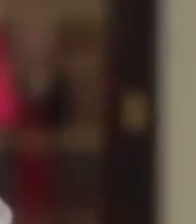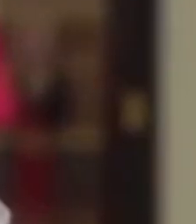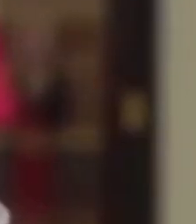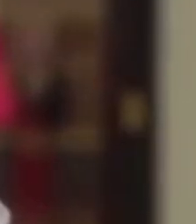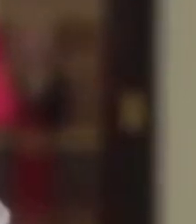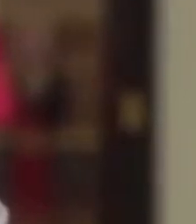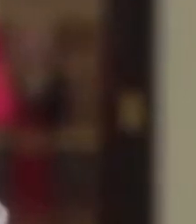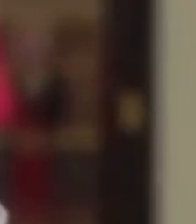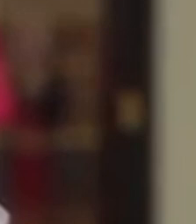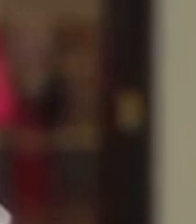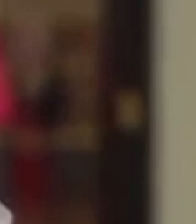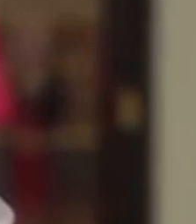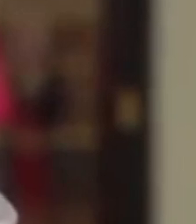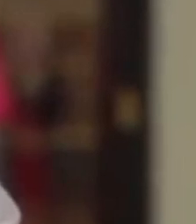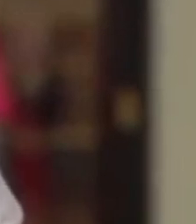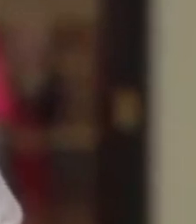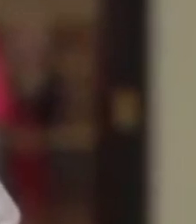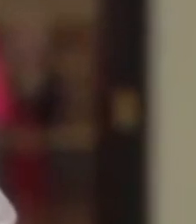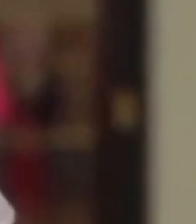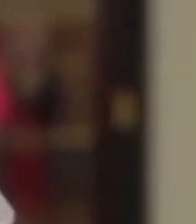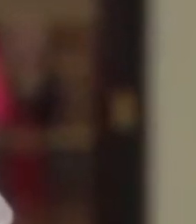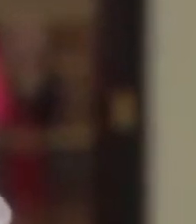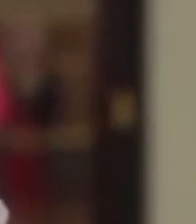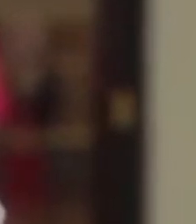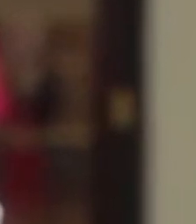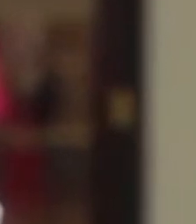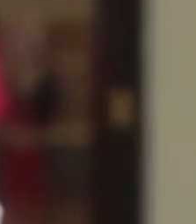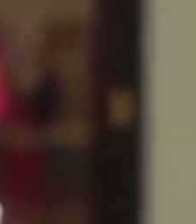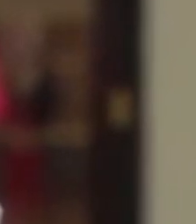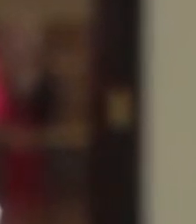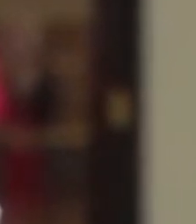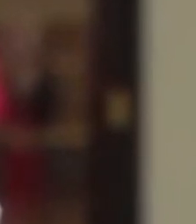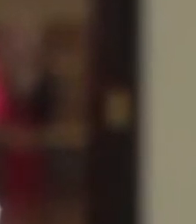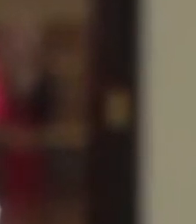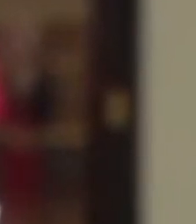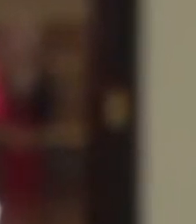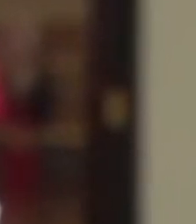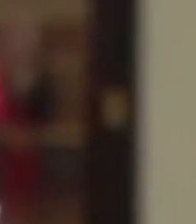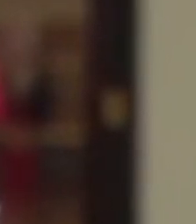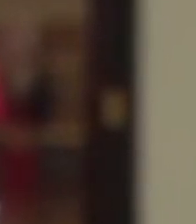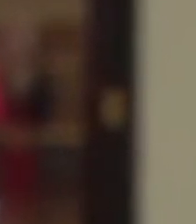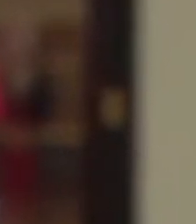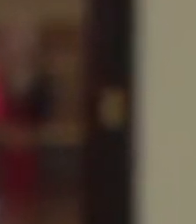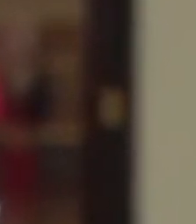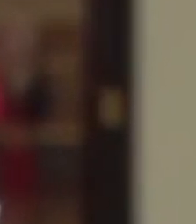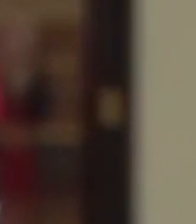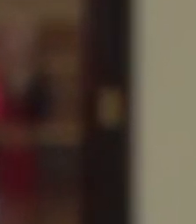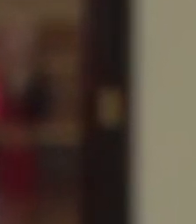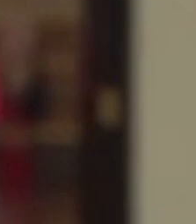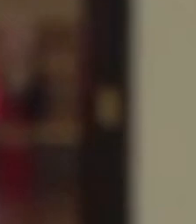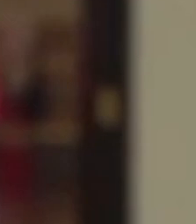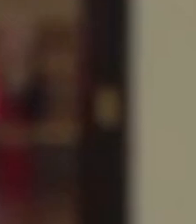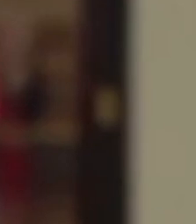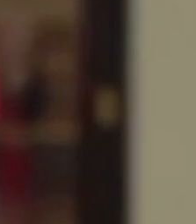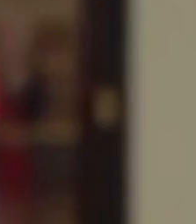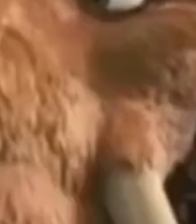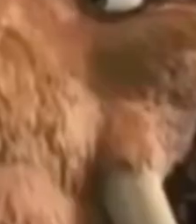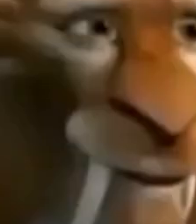tenemos una cantidad de más de 30 millones de vacunas en proceso de